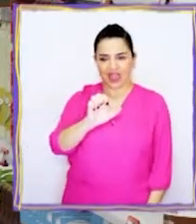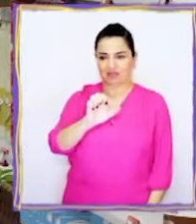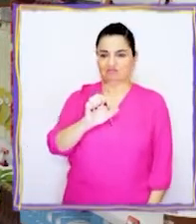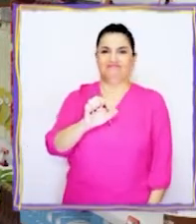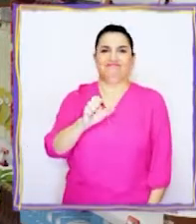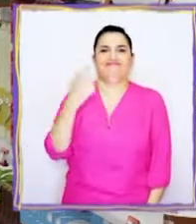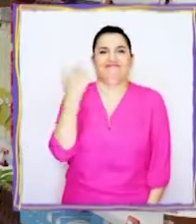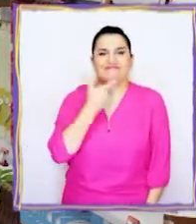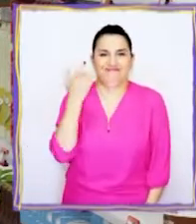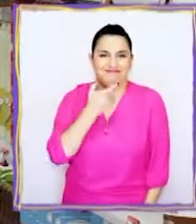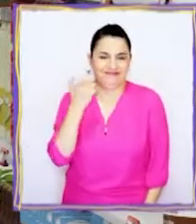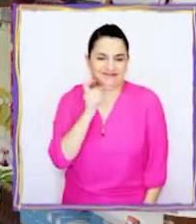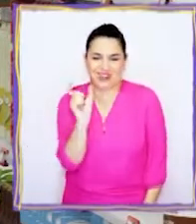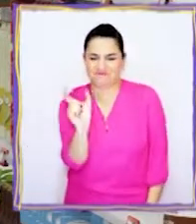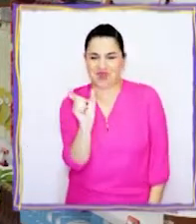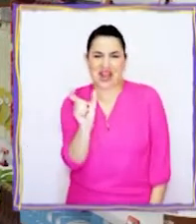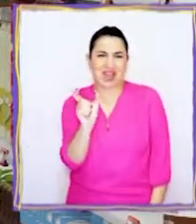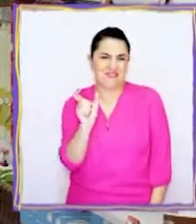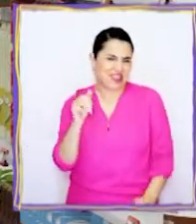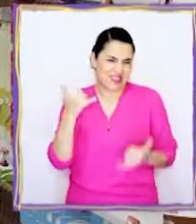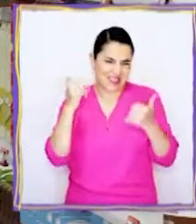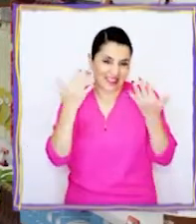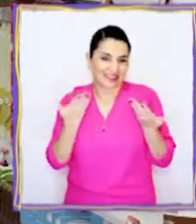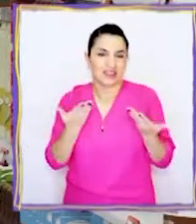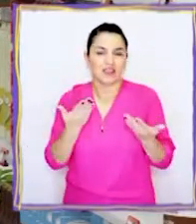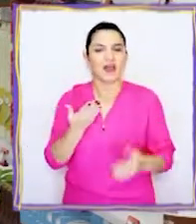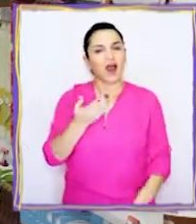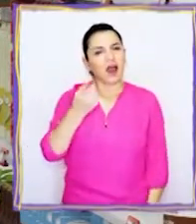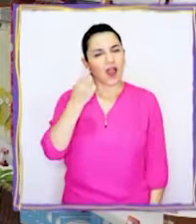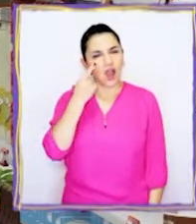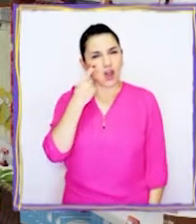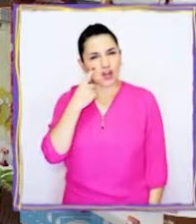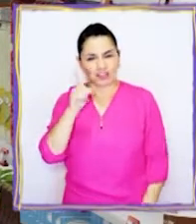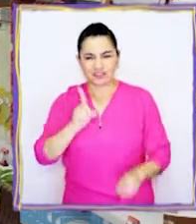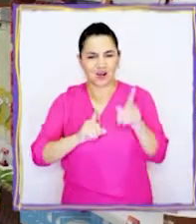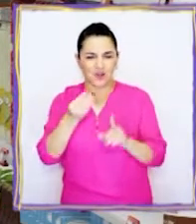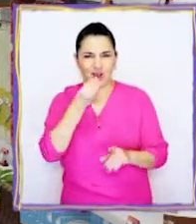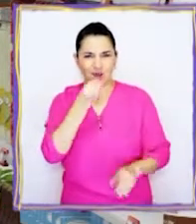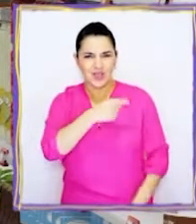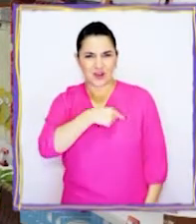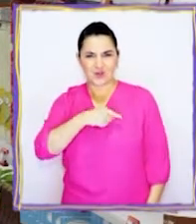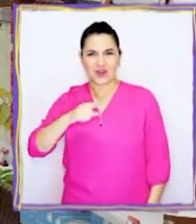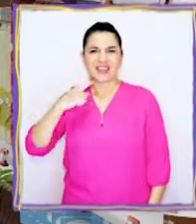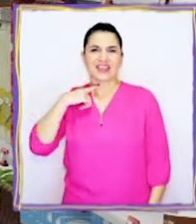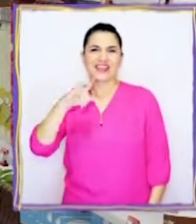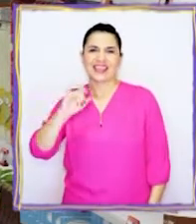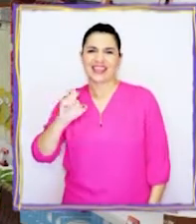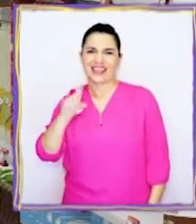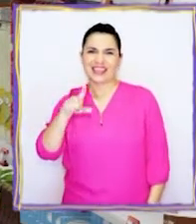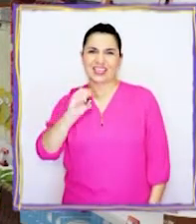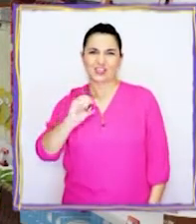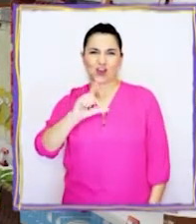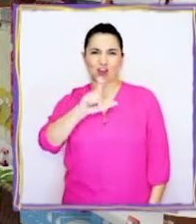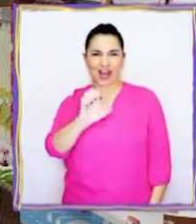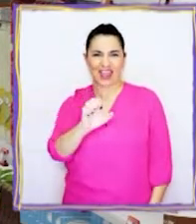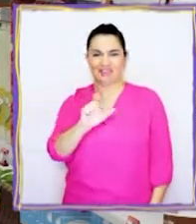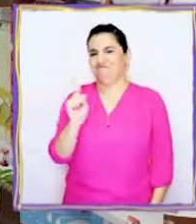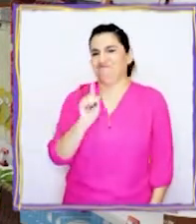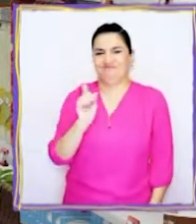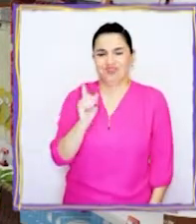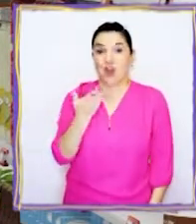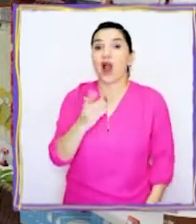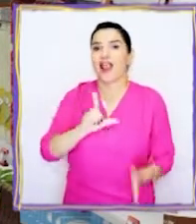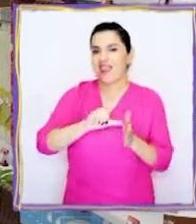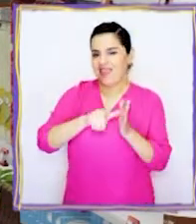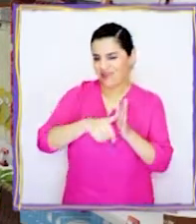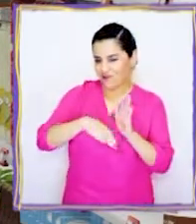Queso-le. ¡Qué palabra más entretenida! ¿Conocen algún alimento que se llame quesole? Yo tampoco.